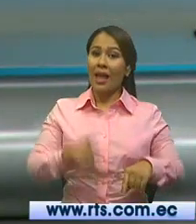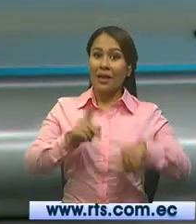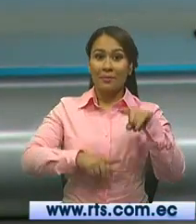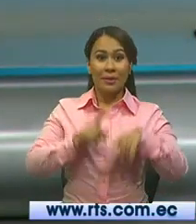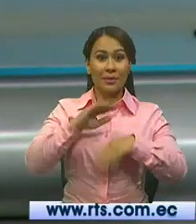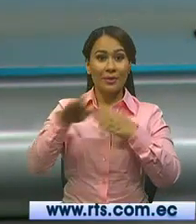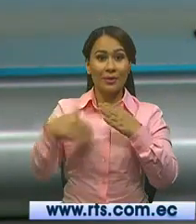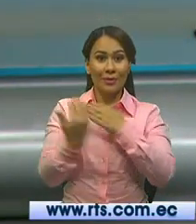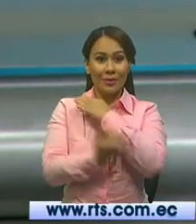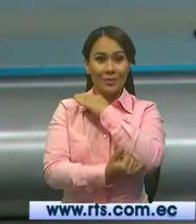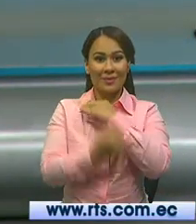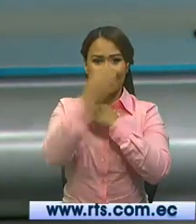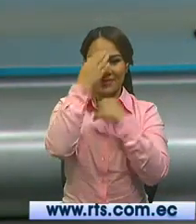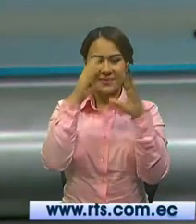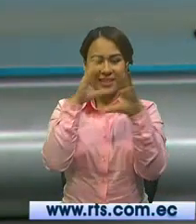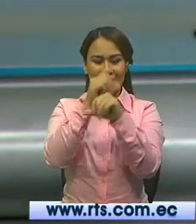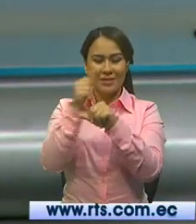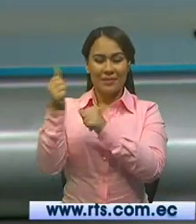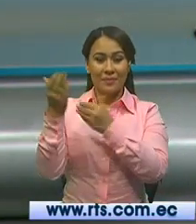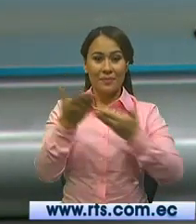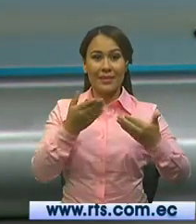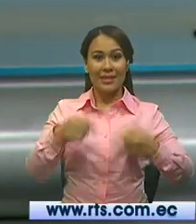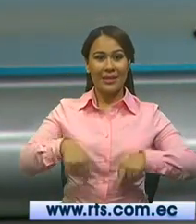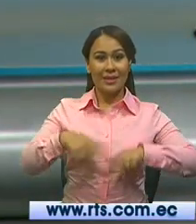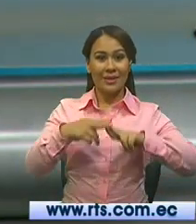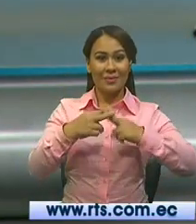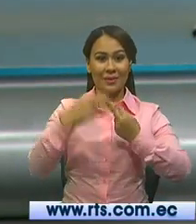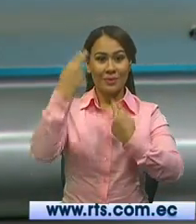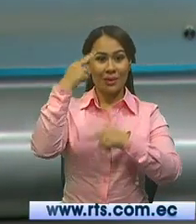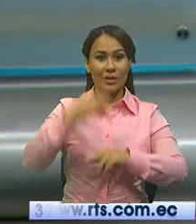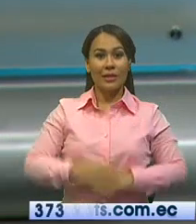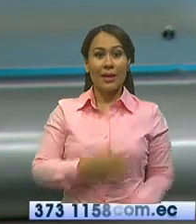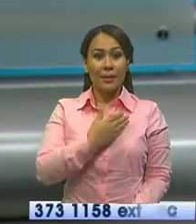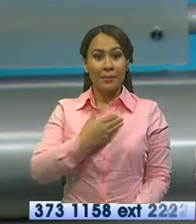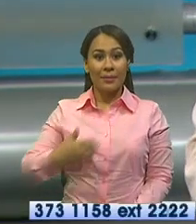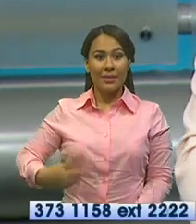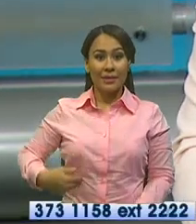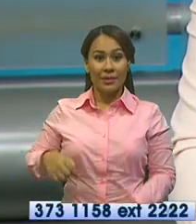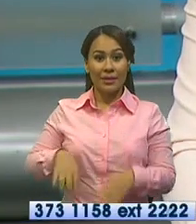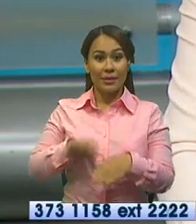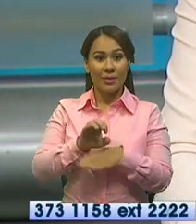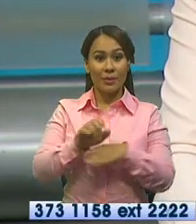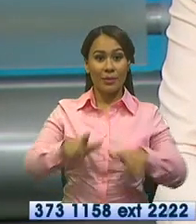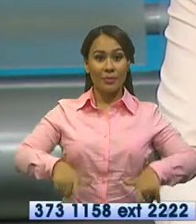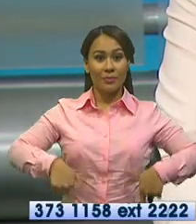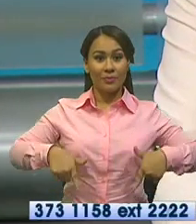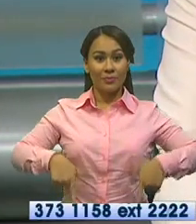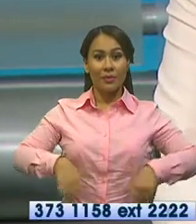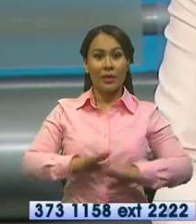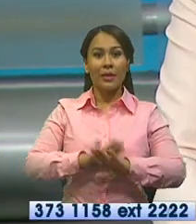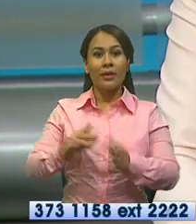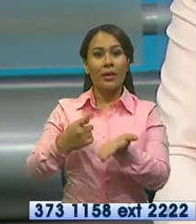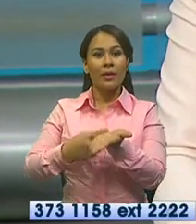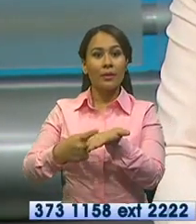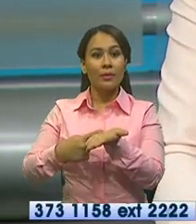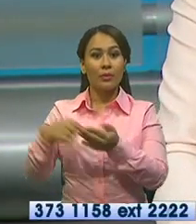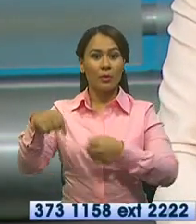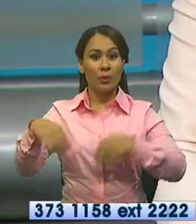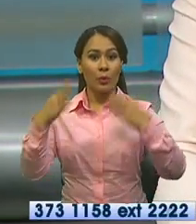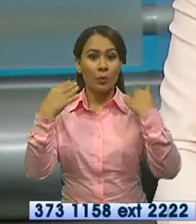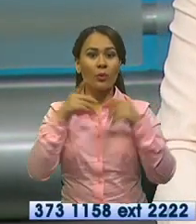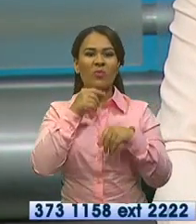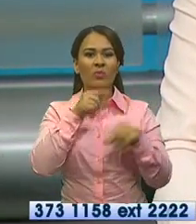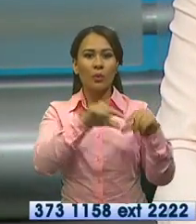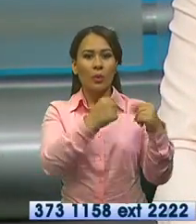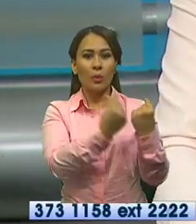Amigos de todo el país, buenas noches y bienvenidos. Iniciamos. El presidente de la República, Lenín Moreno, se reunió en Guayaquil con la directiva nacional